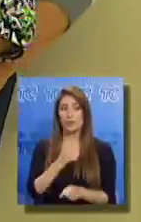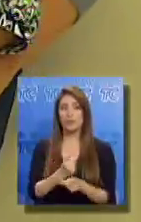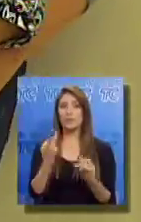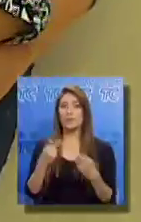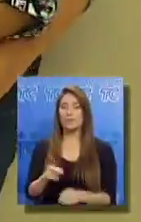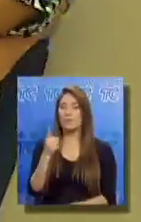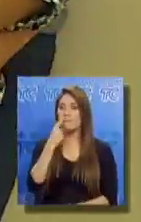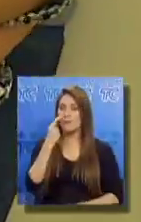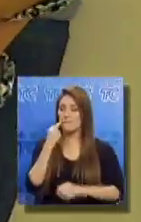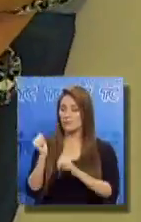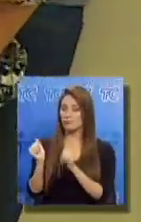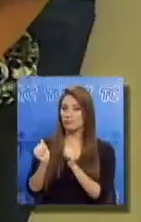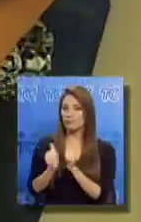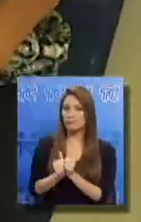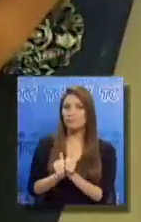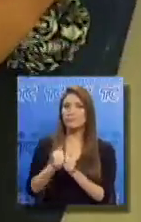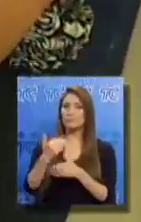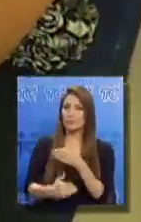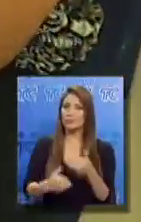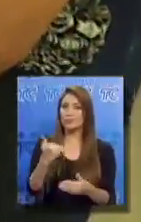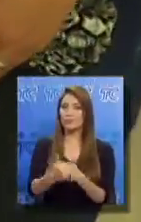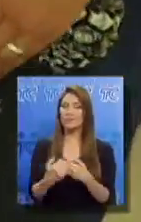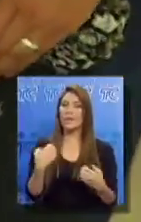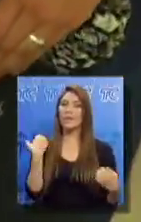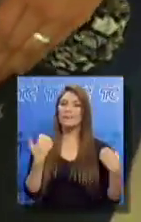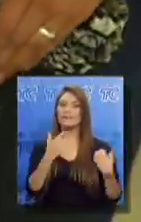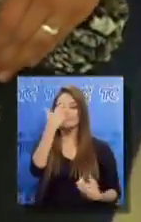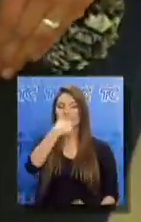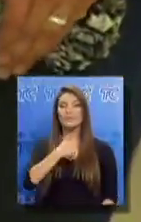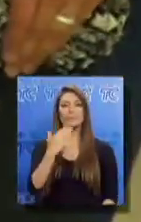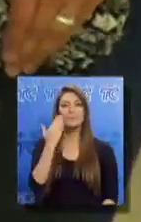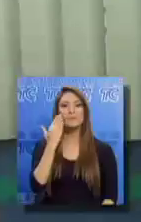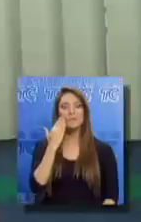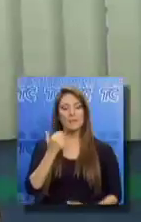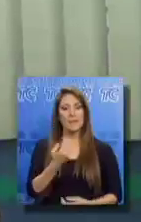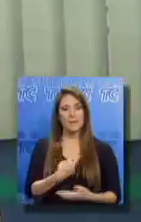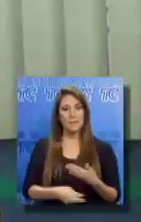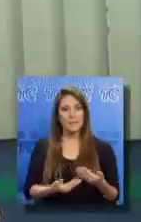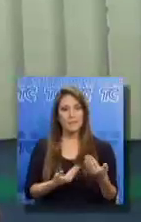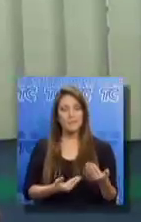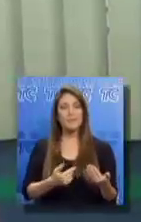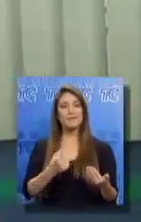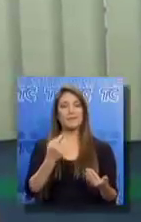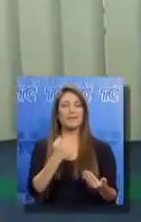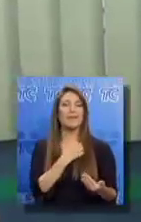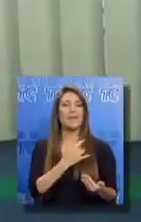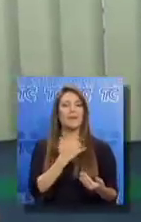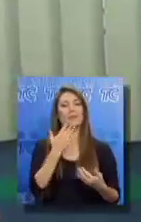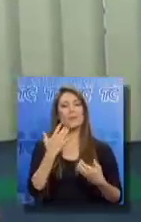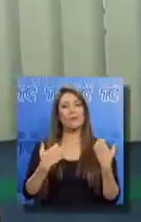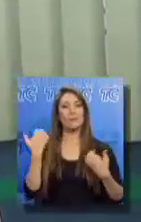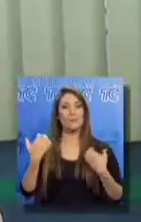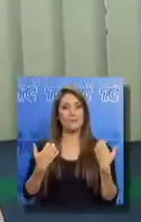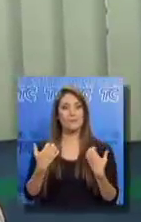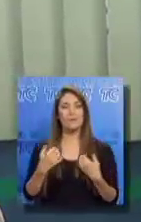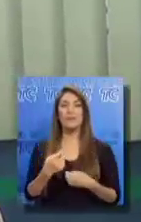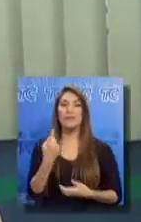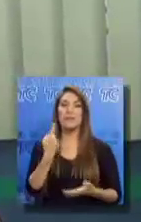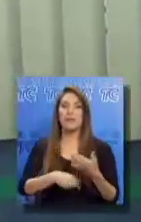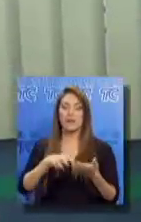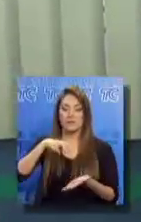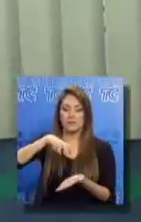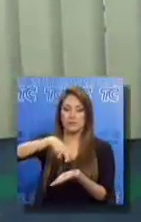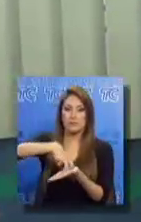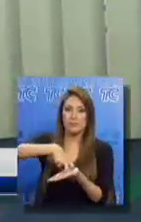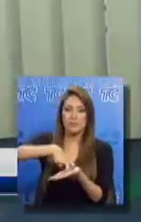involucra el padre, que forma parte del proceso emocional de la madre y el niño. Ella decida si quiere estar en cuclillas, si quiere